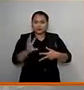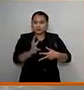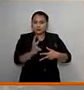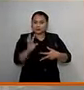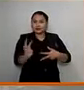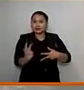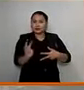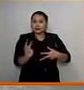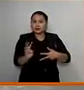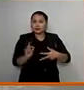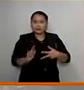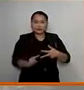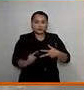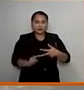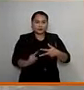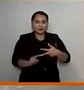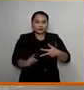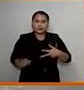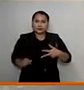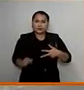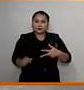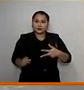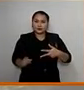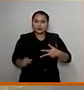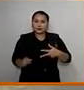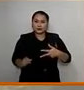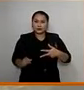76, último número